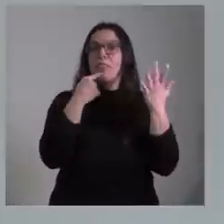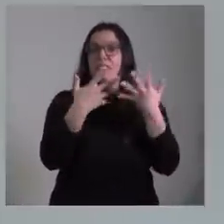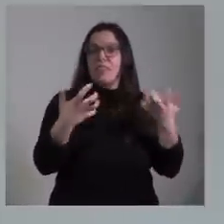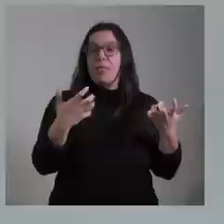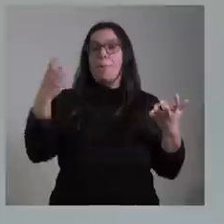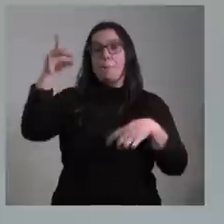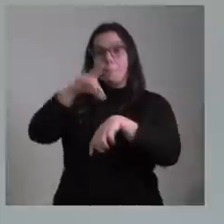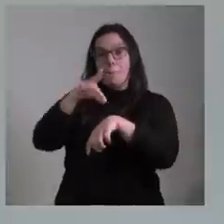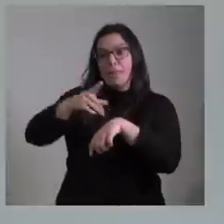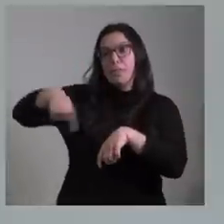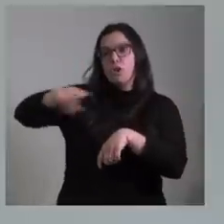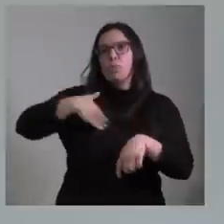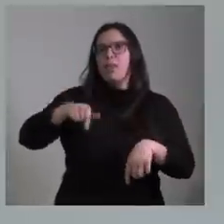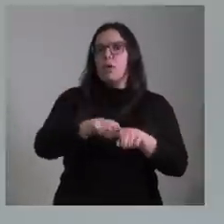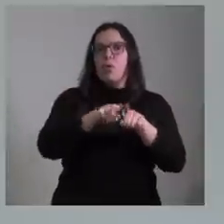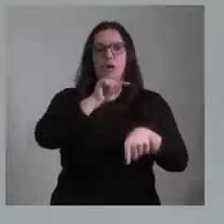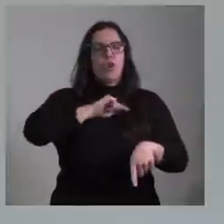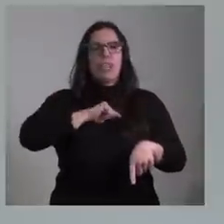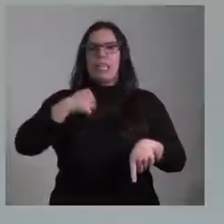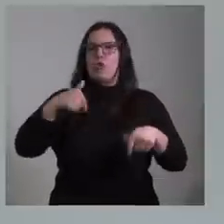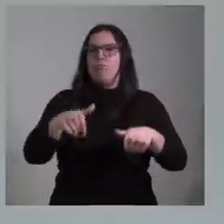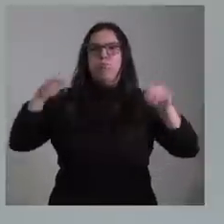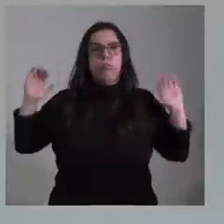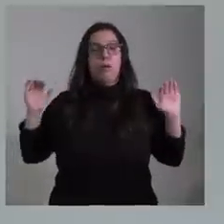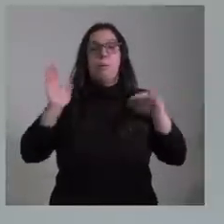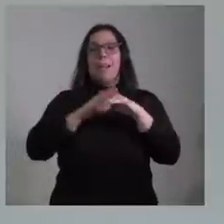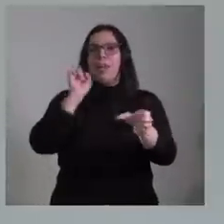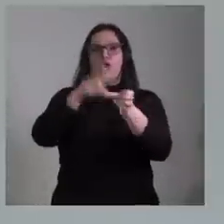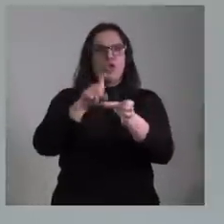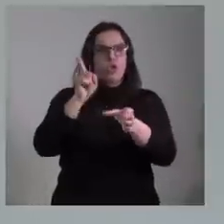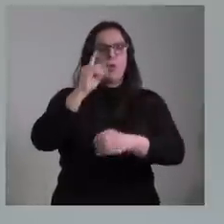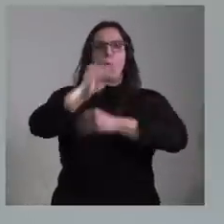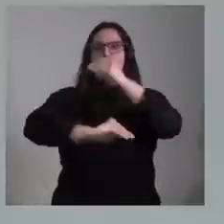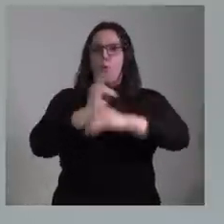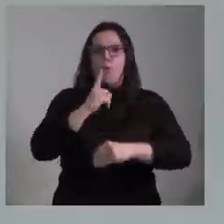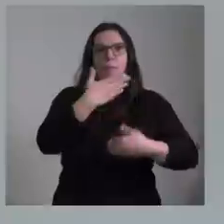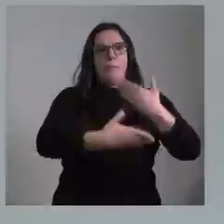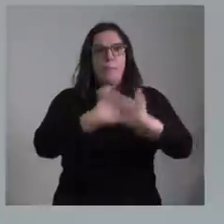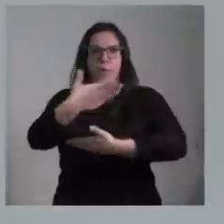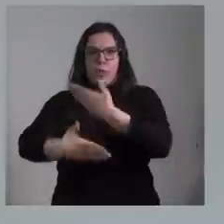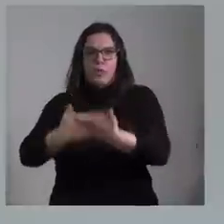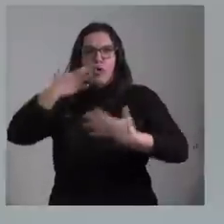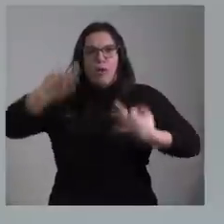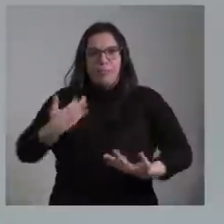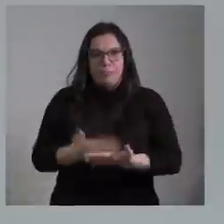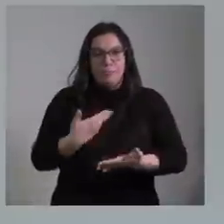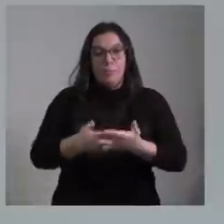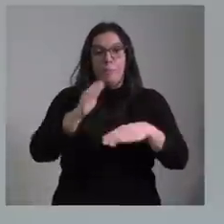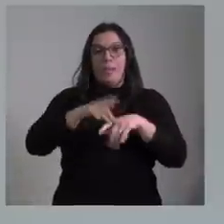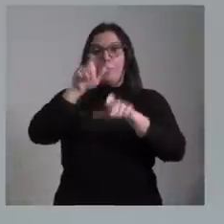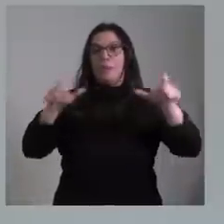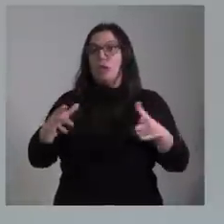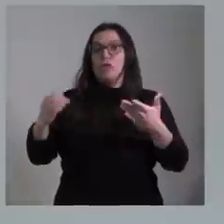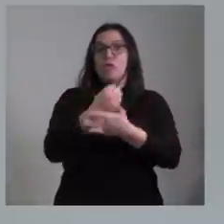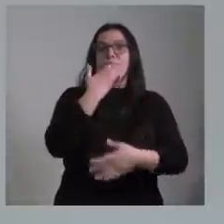los médicos puedan objetar conciencia para pues no participar en estos procesos tan garantizados para todos los pacientes que así